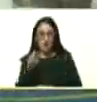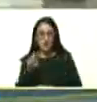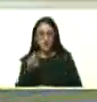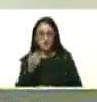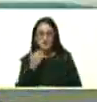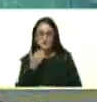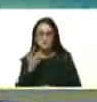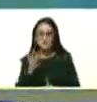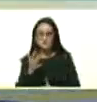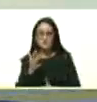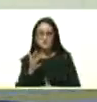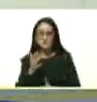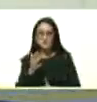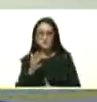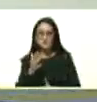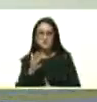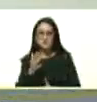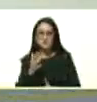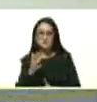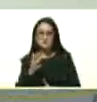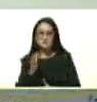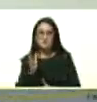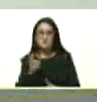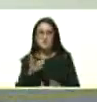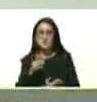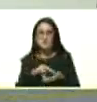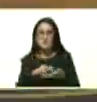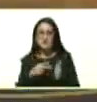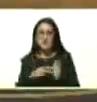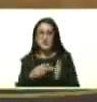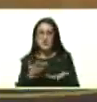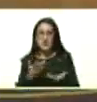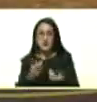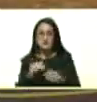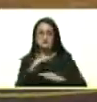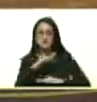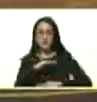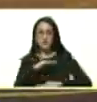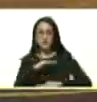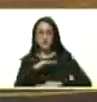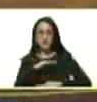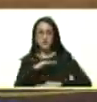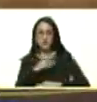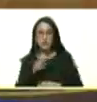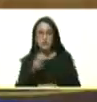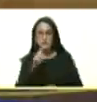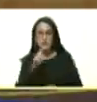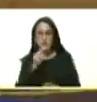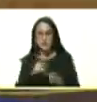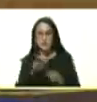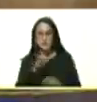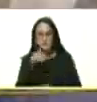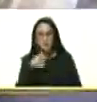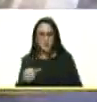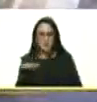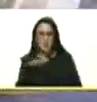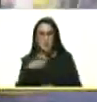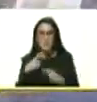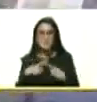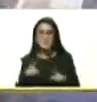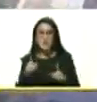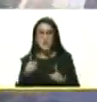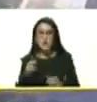cerca entre Camaguán y Guayabal. Es decir, que nos permita, bueno, darle la sustentabilidad con los alimentos a nuestro pueblo, pero con